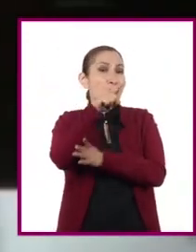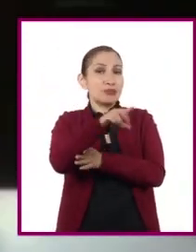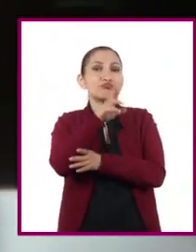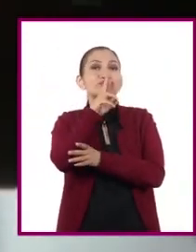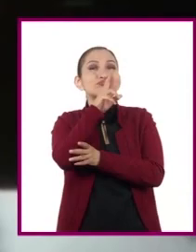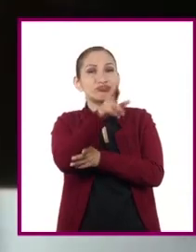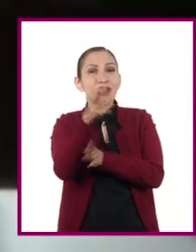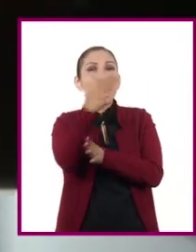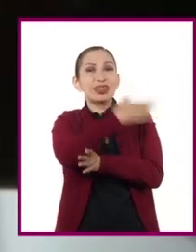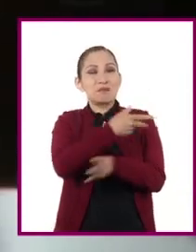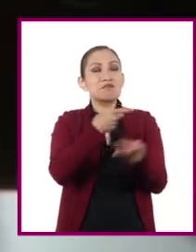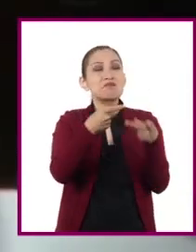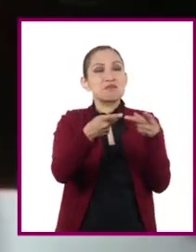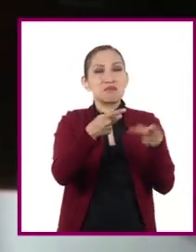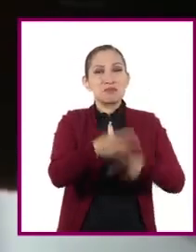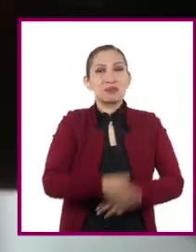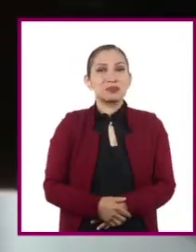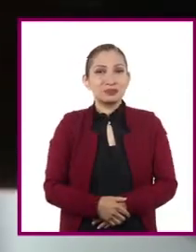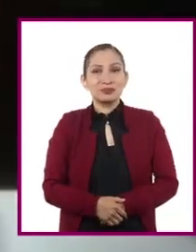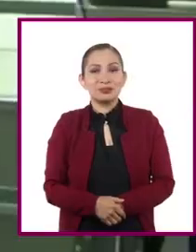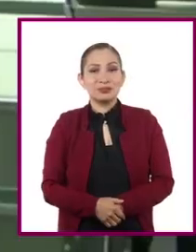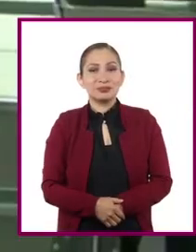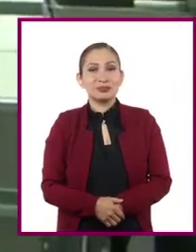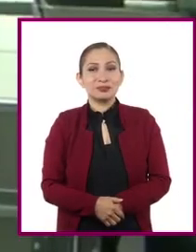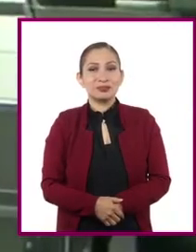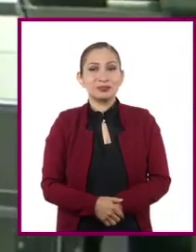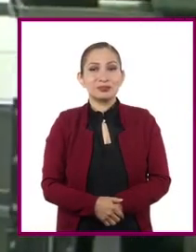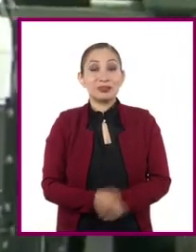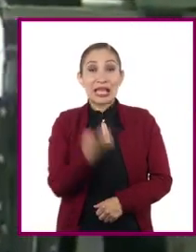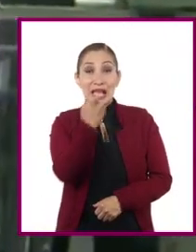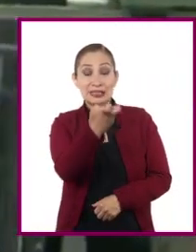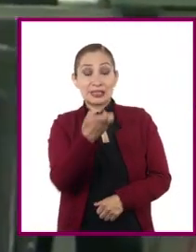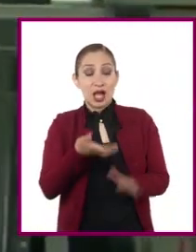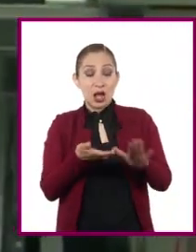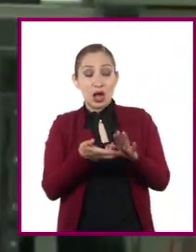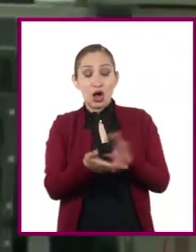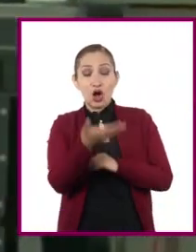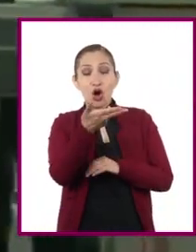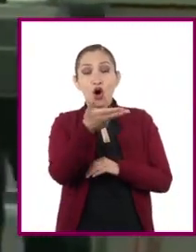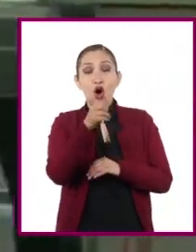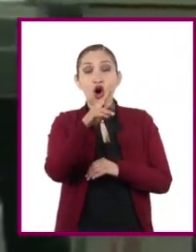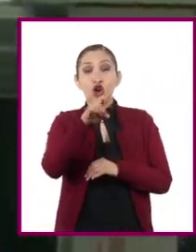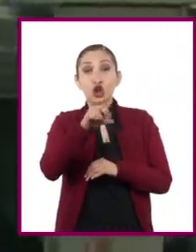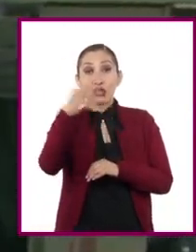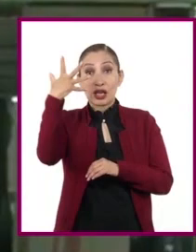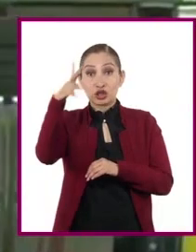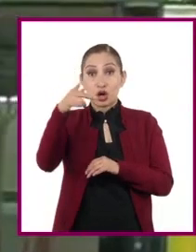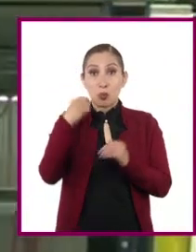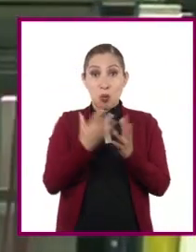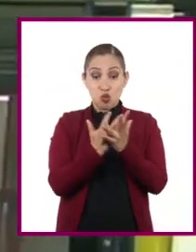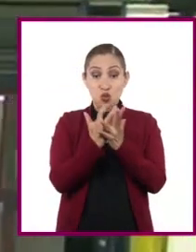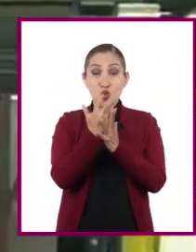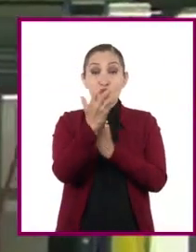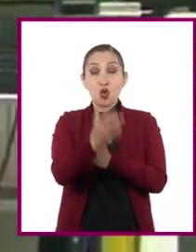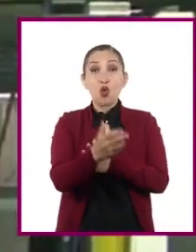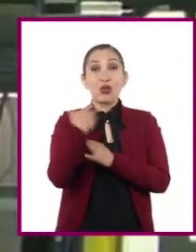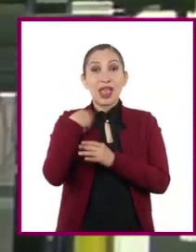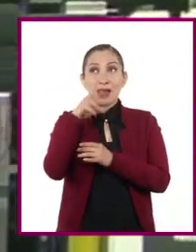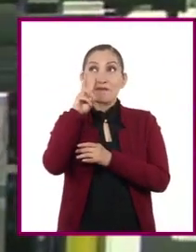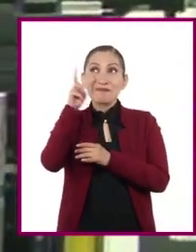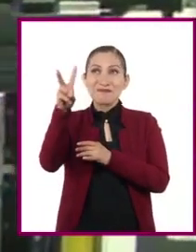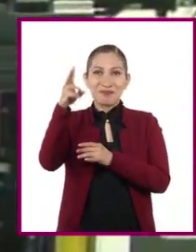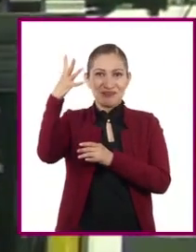los resultados planeados. Este horno solar de alto flujo radiativo que